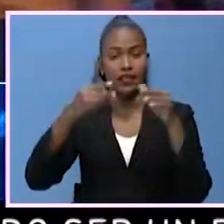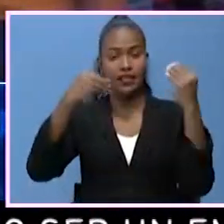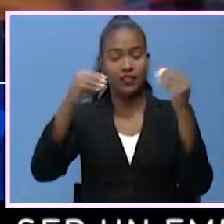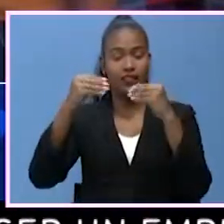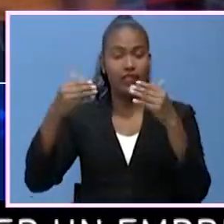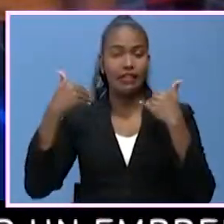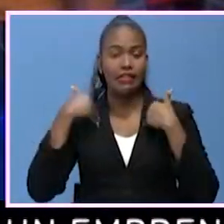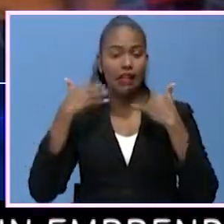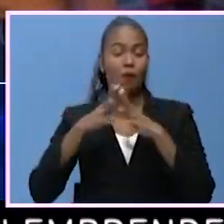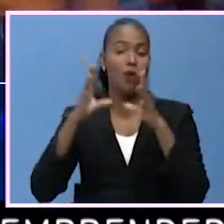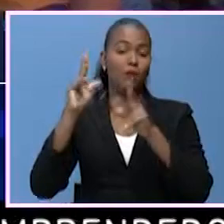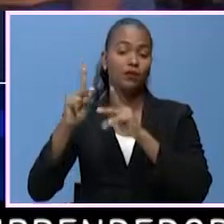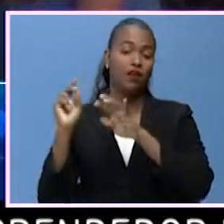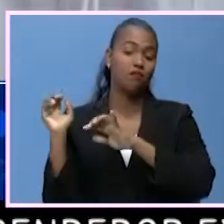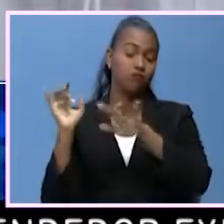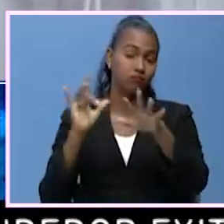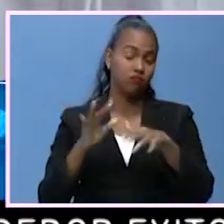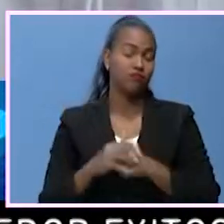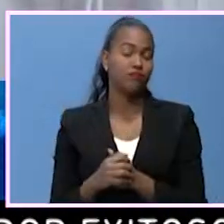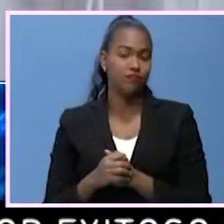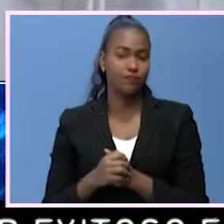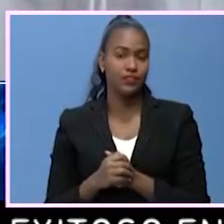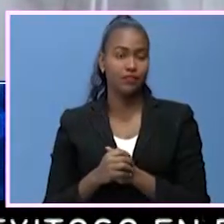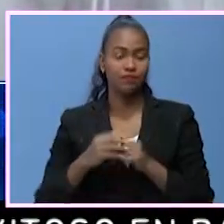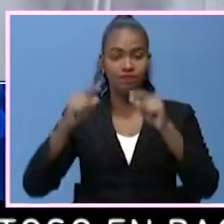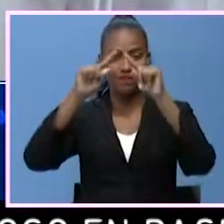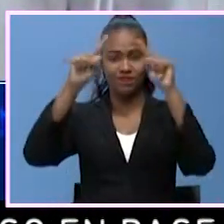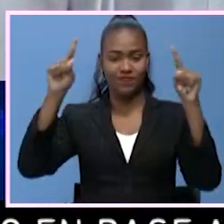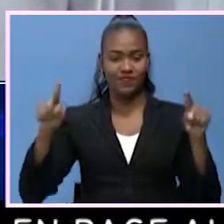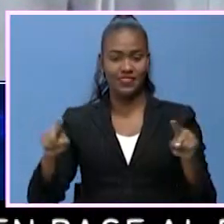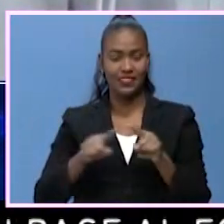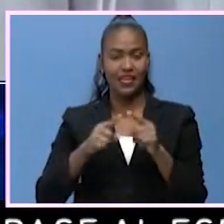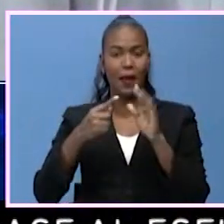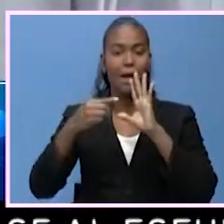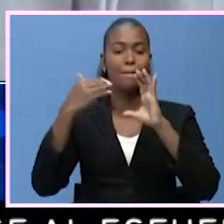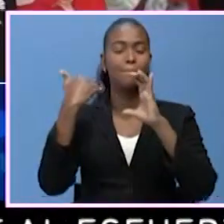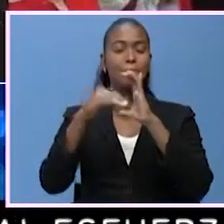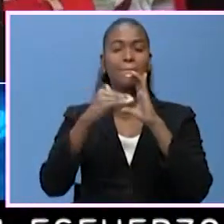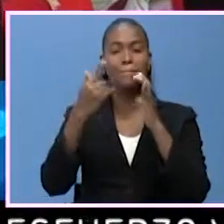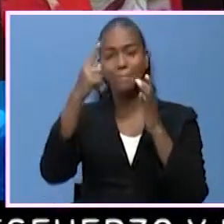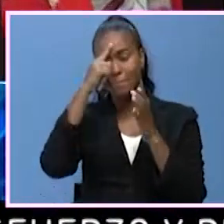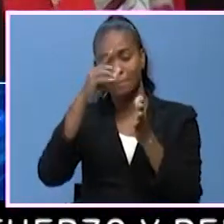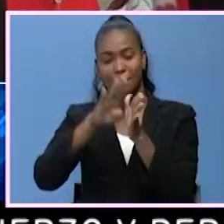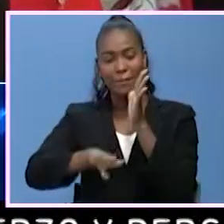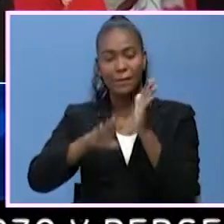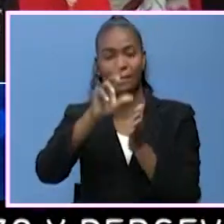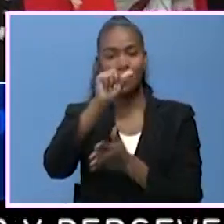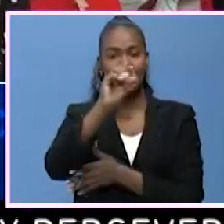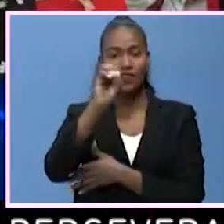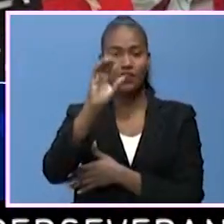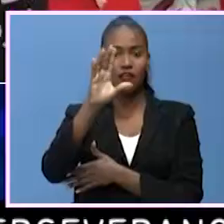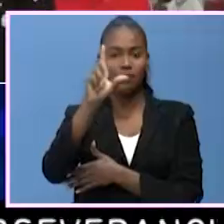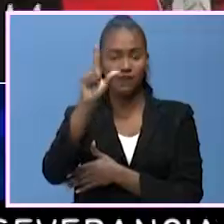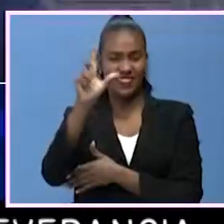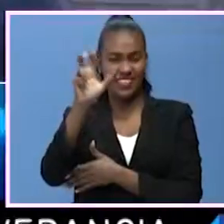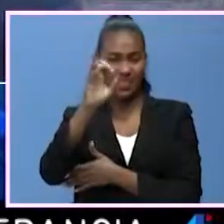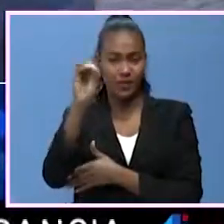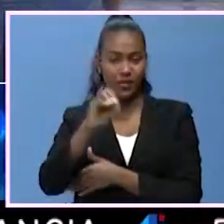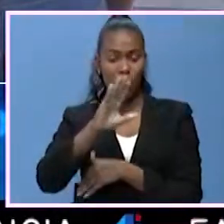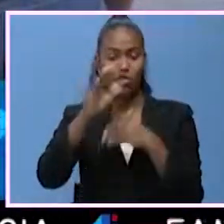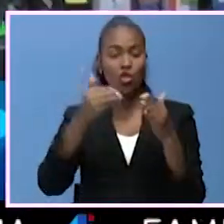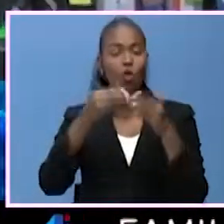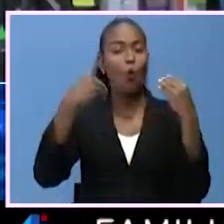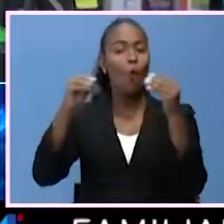comercios tenían gran flujo de personas. Carteles con mensaje de descuento de un 20 a un 30% en todos sus artículos se